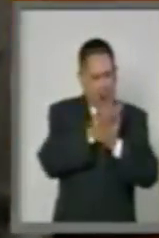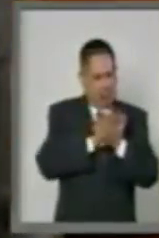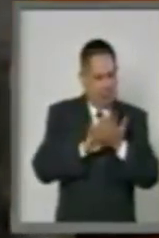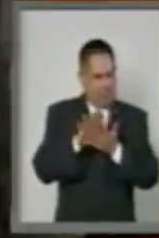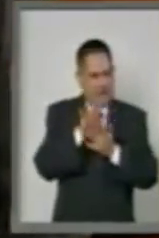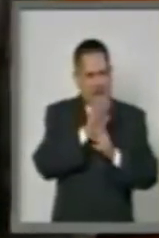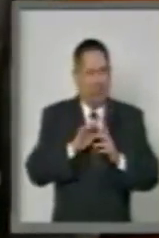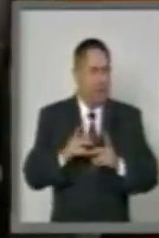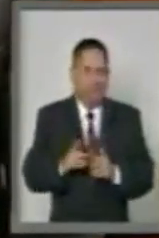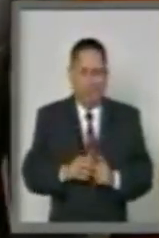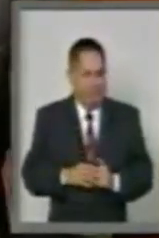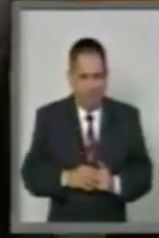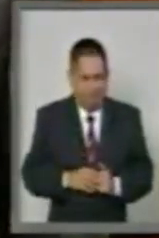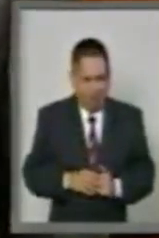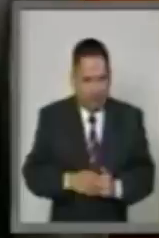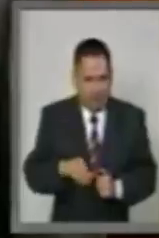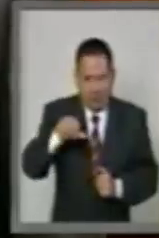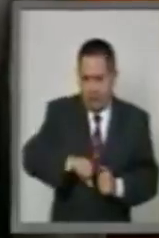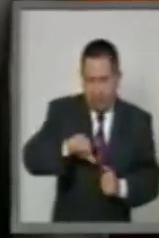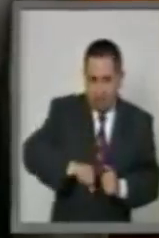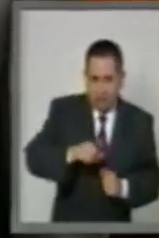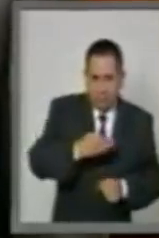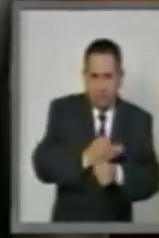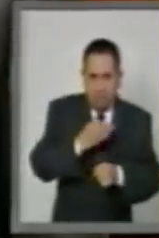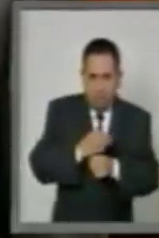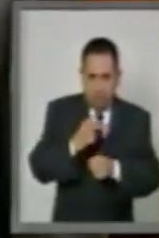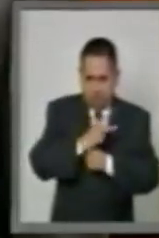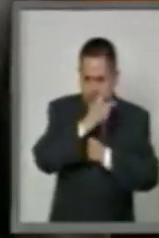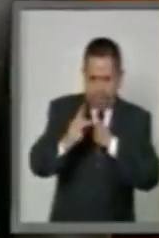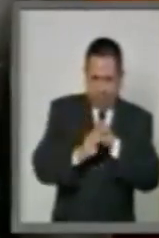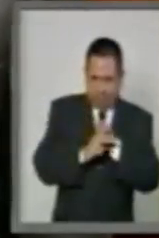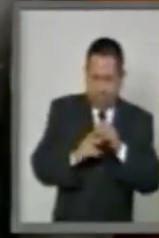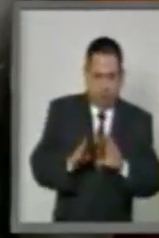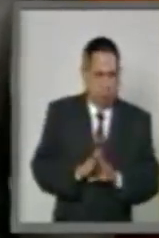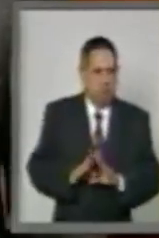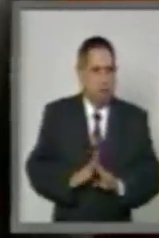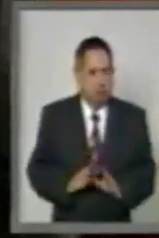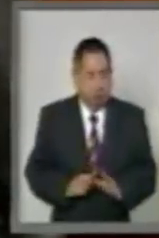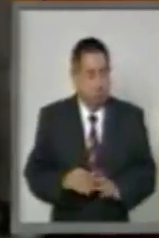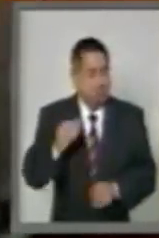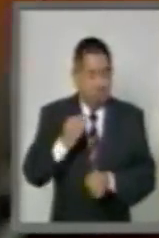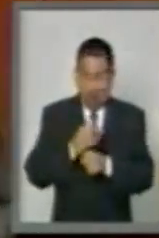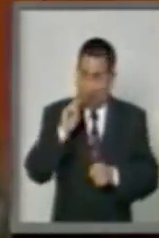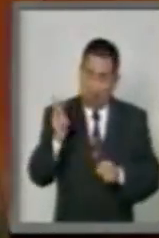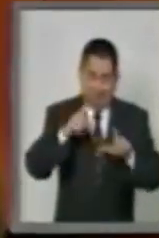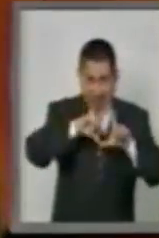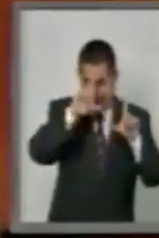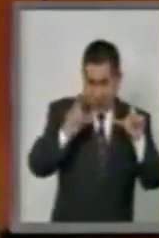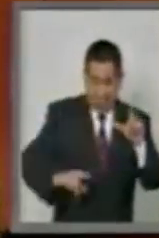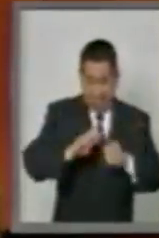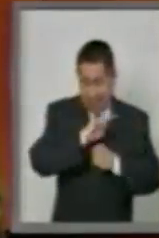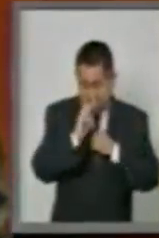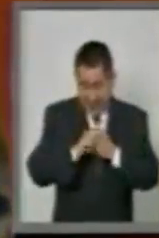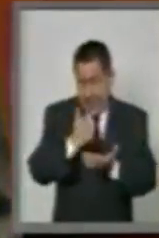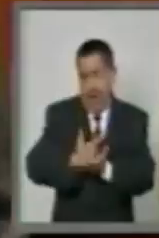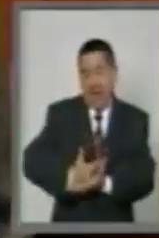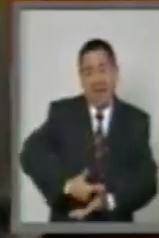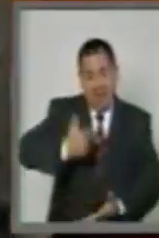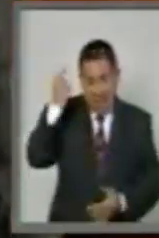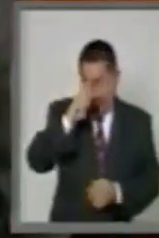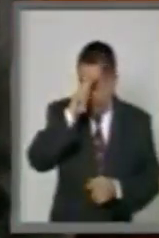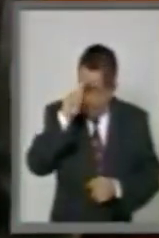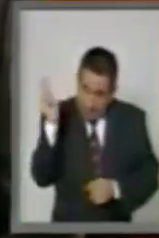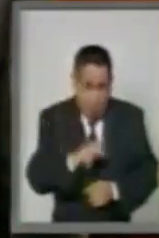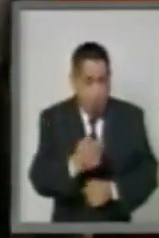Pero no, este país está en una situación grave, dramática, de desastre económico